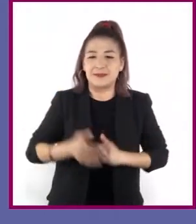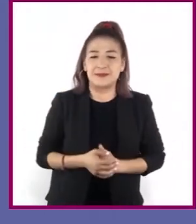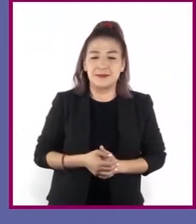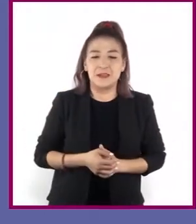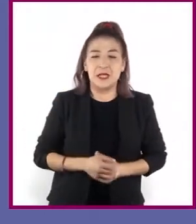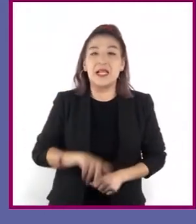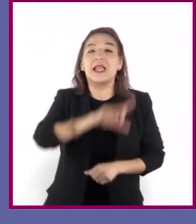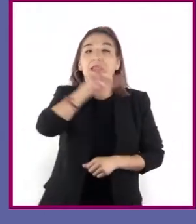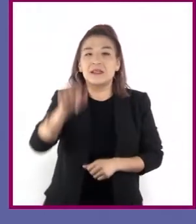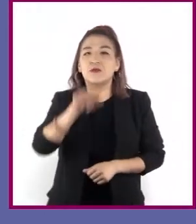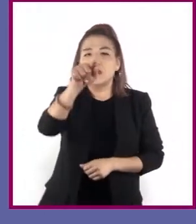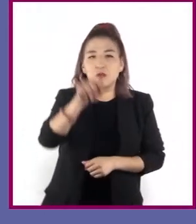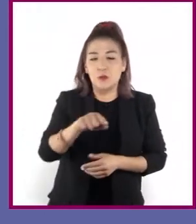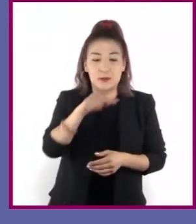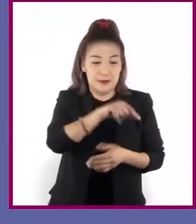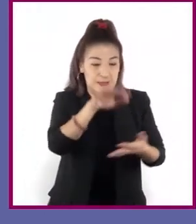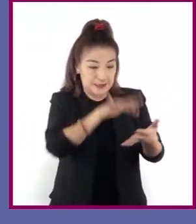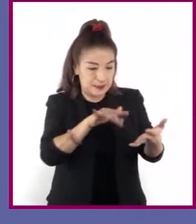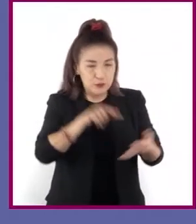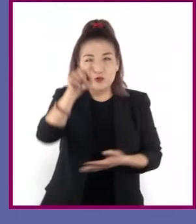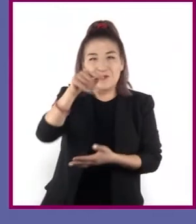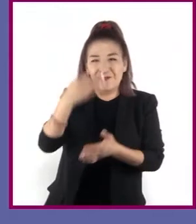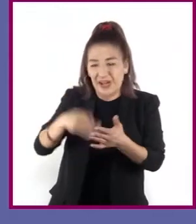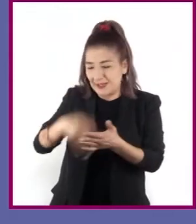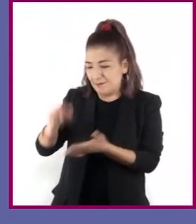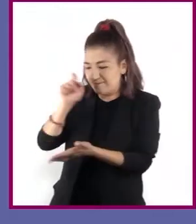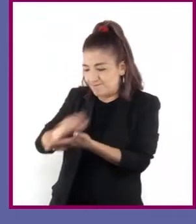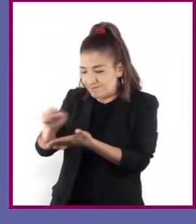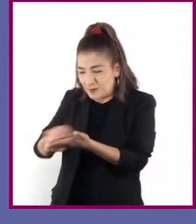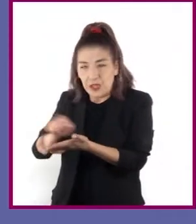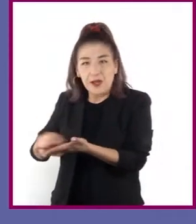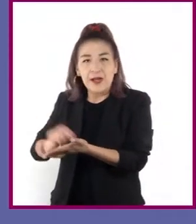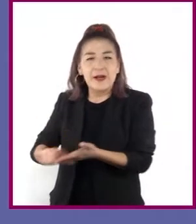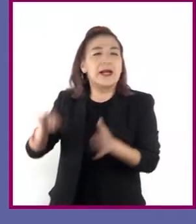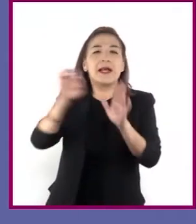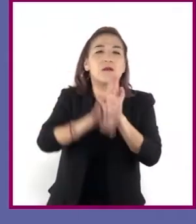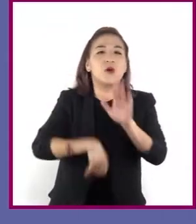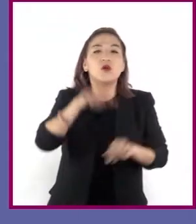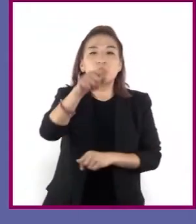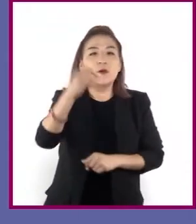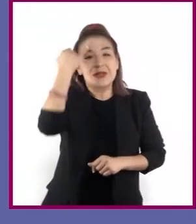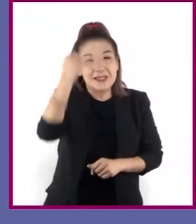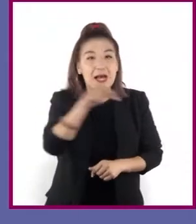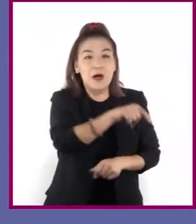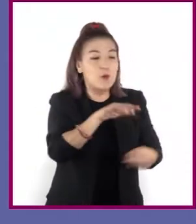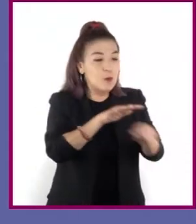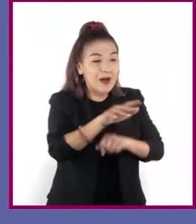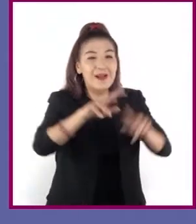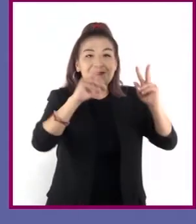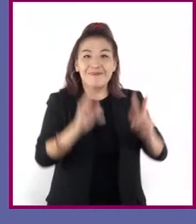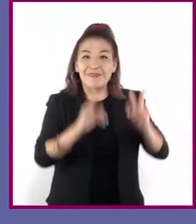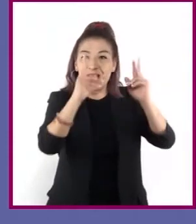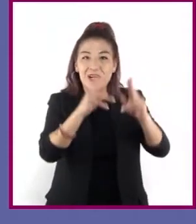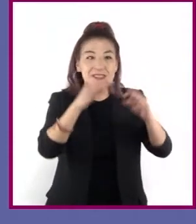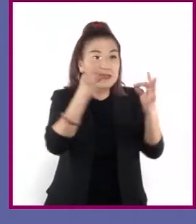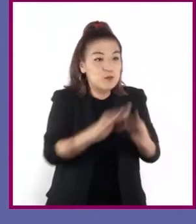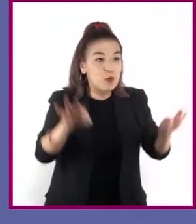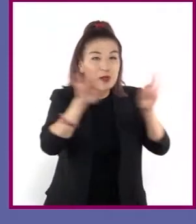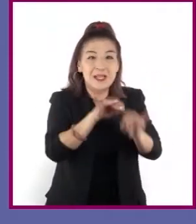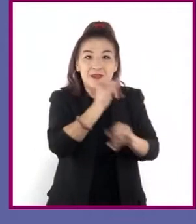Hacer anotaciones mientras se realiza la lectura. Sobre todo, es ideal subrayar las frases y datos